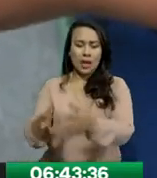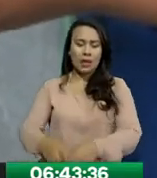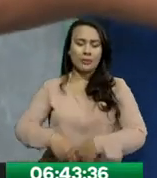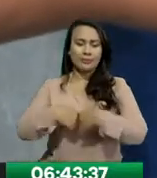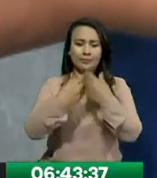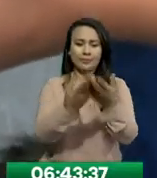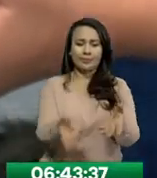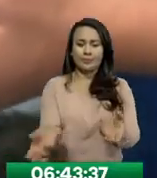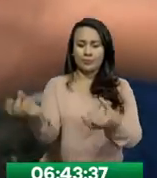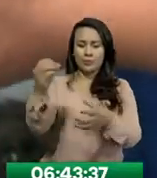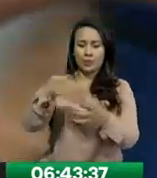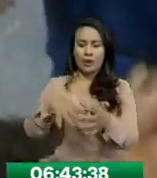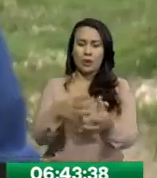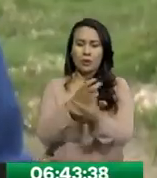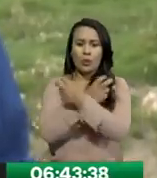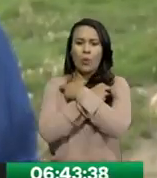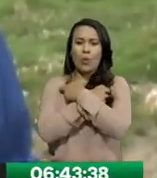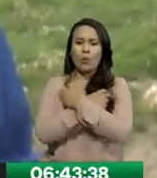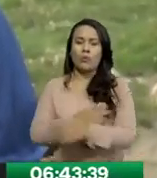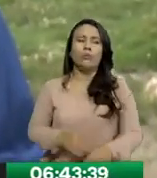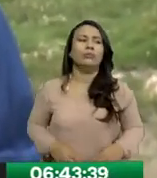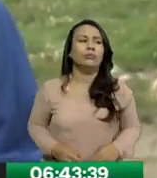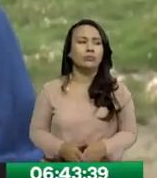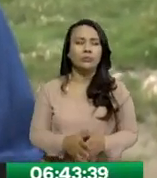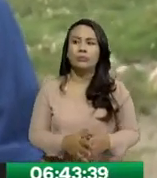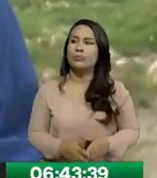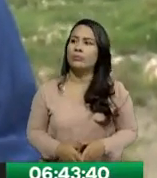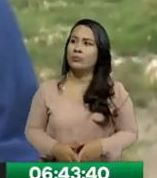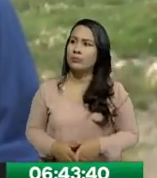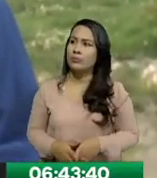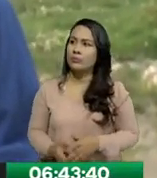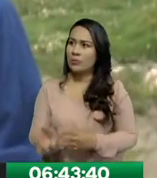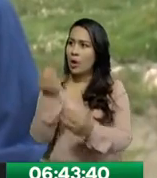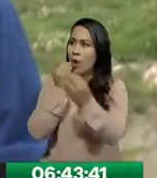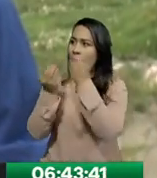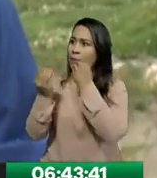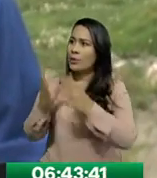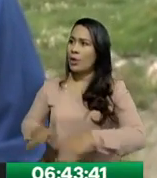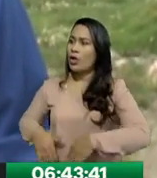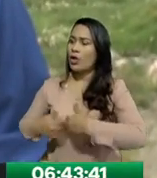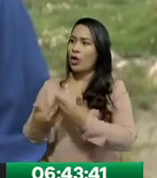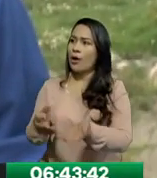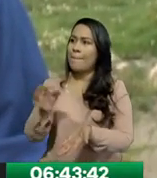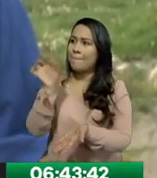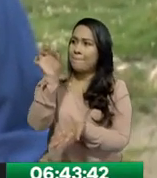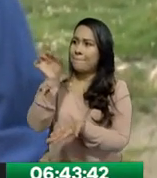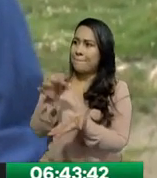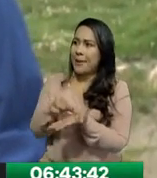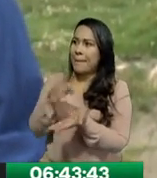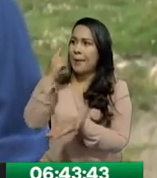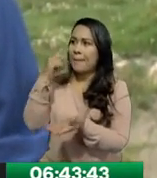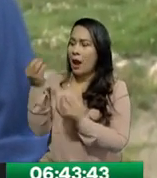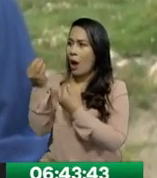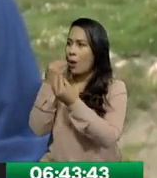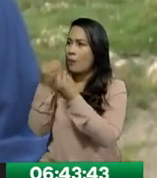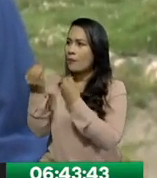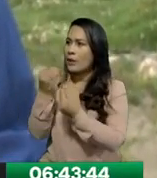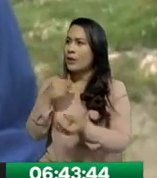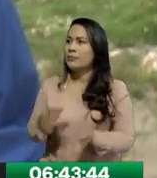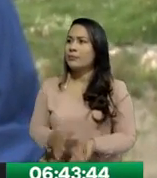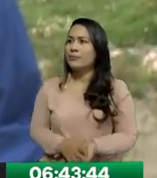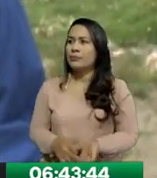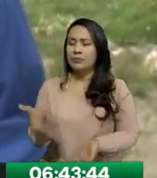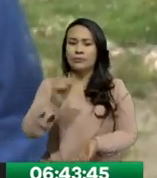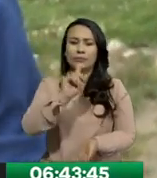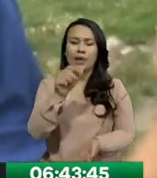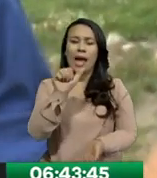donaciones, estaba envenenado. Esa manada se le dio alimento que se llama Pepa para su consumo. A él no se le dio